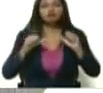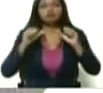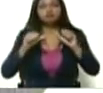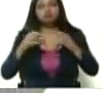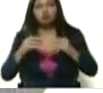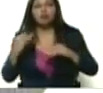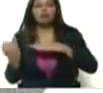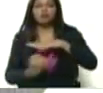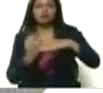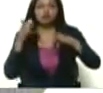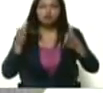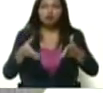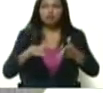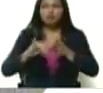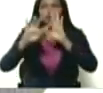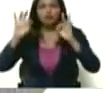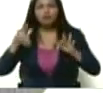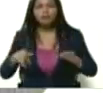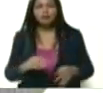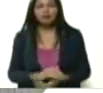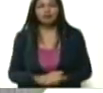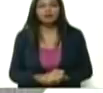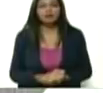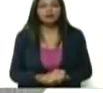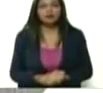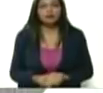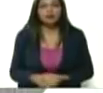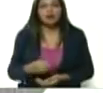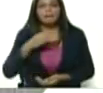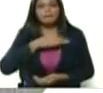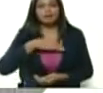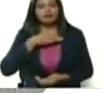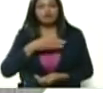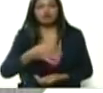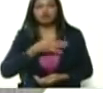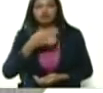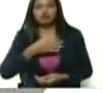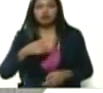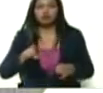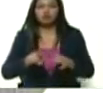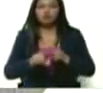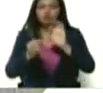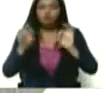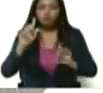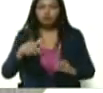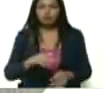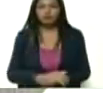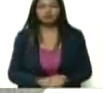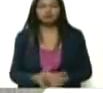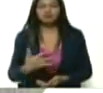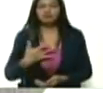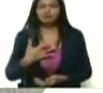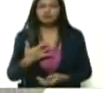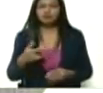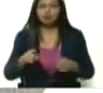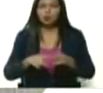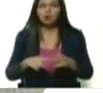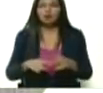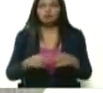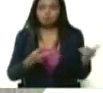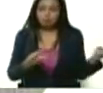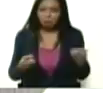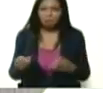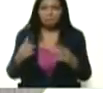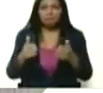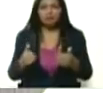la institucionalidad de las misiones y grandes misiones sociales. Que esos compatriotas se sientan bien recibidos